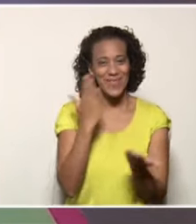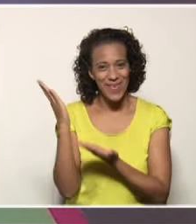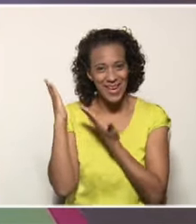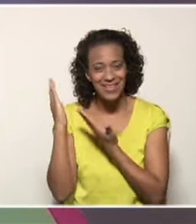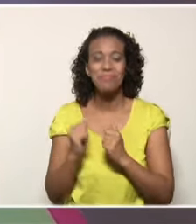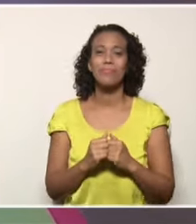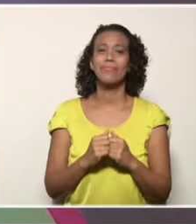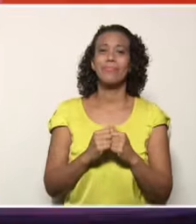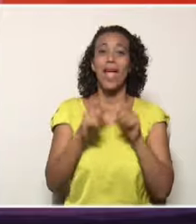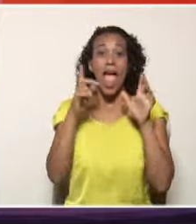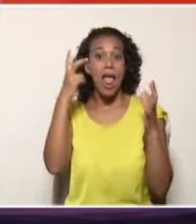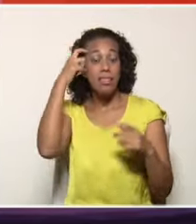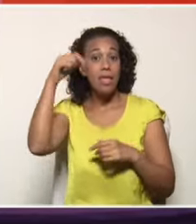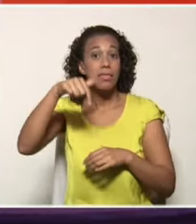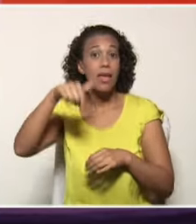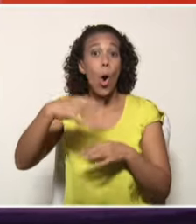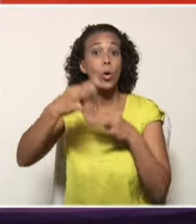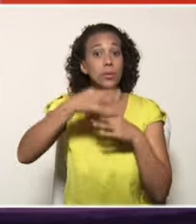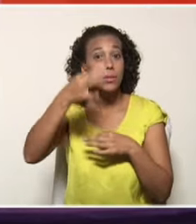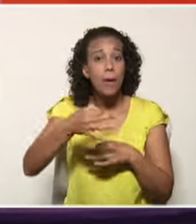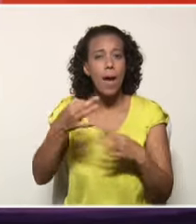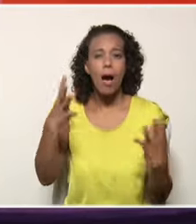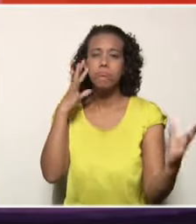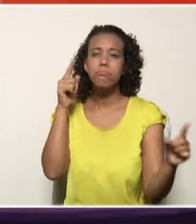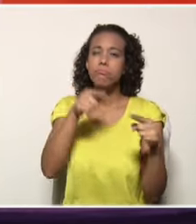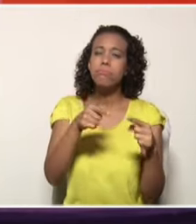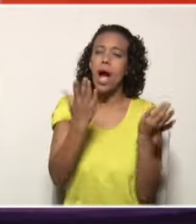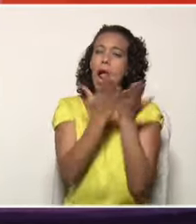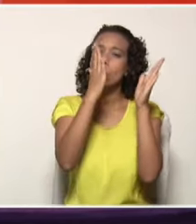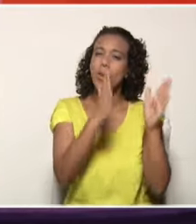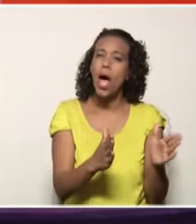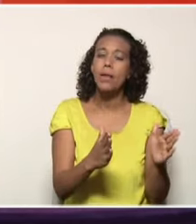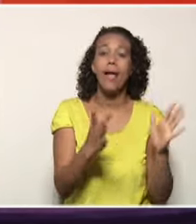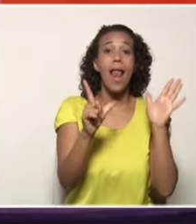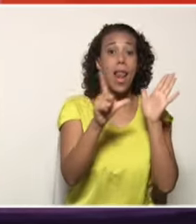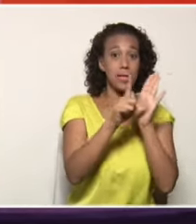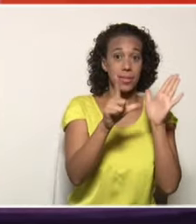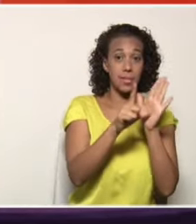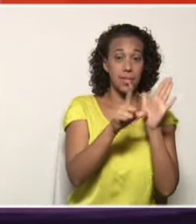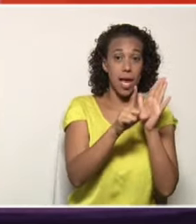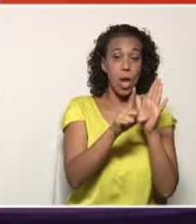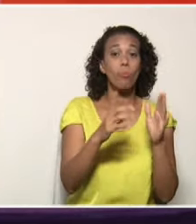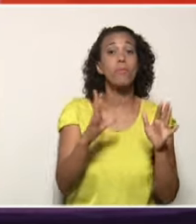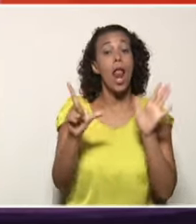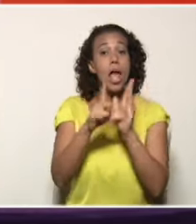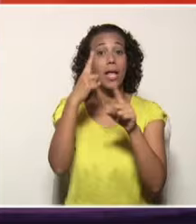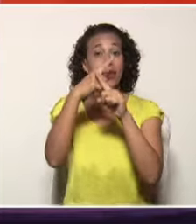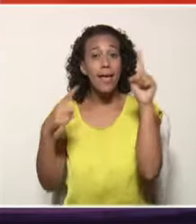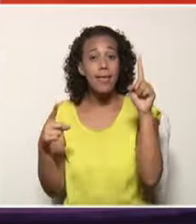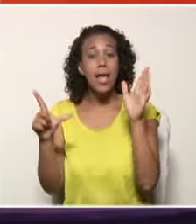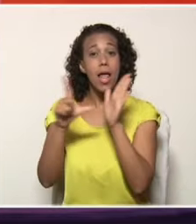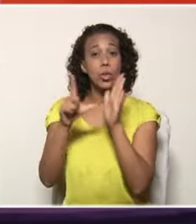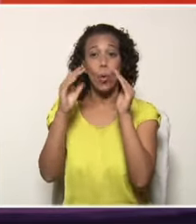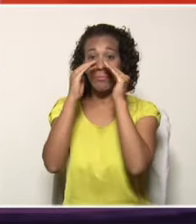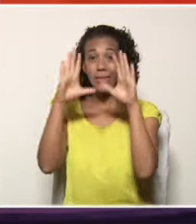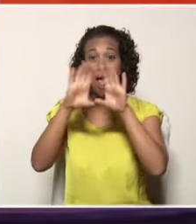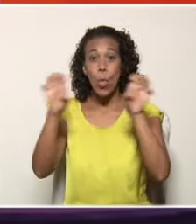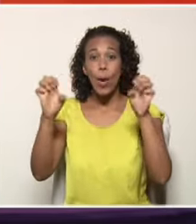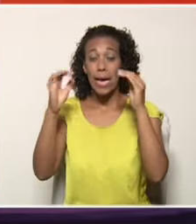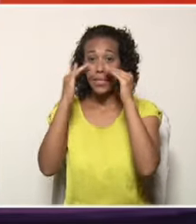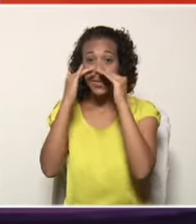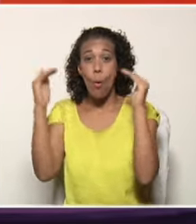una Escuela. El día de hoy, como siempre, dedicado a nuestros estudiantes de educación media general, media técnica y la modalidad